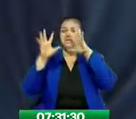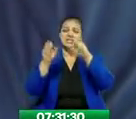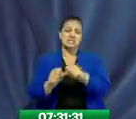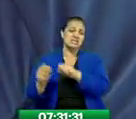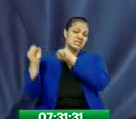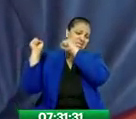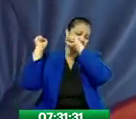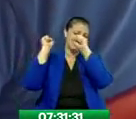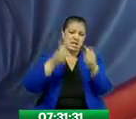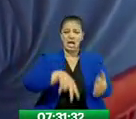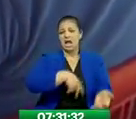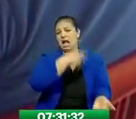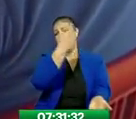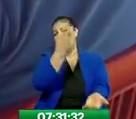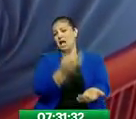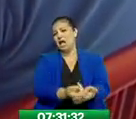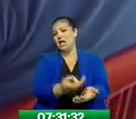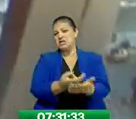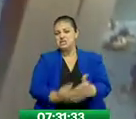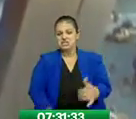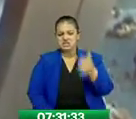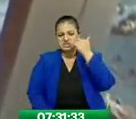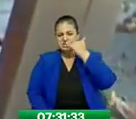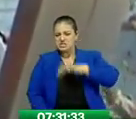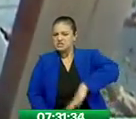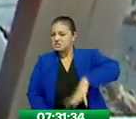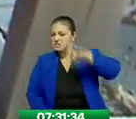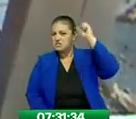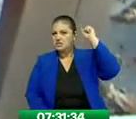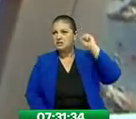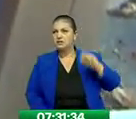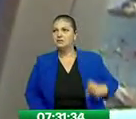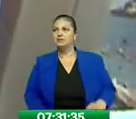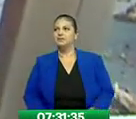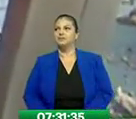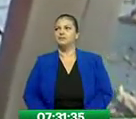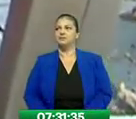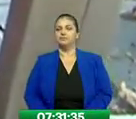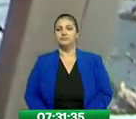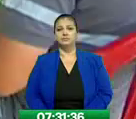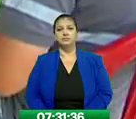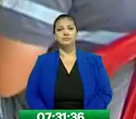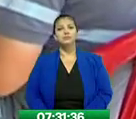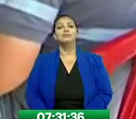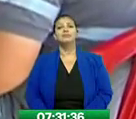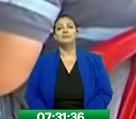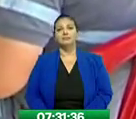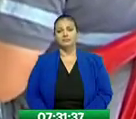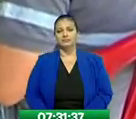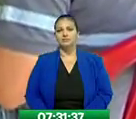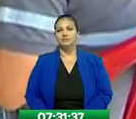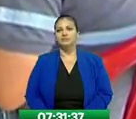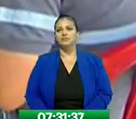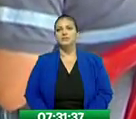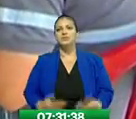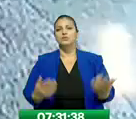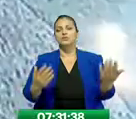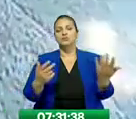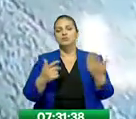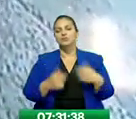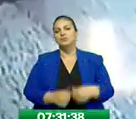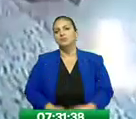es el primer asalto, afirman clientes y colaboradores de este negocio, ubicado frente a la Ciudadela Los